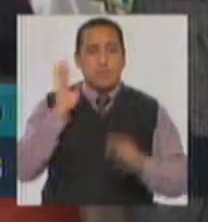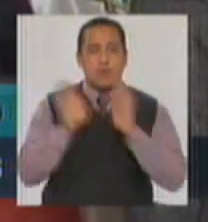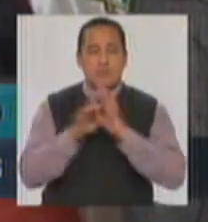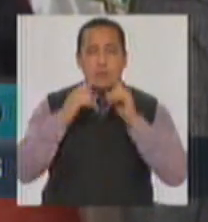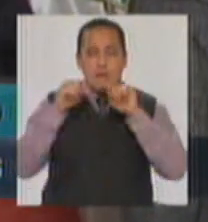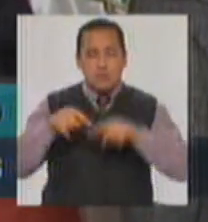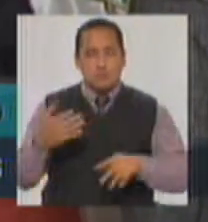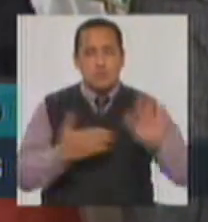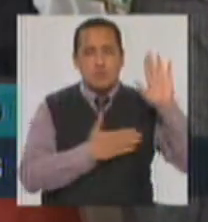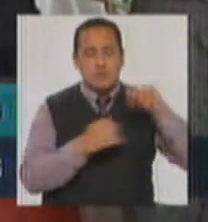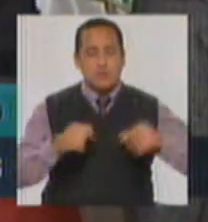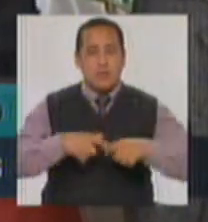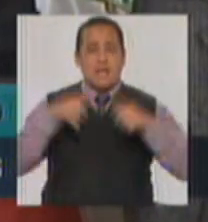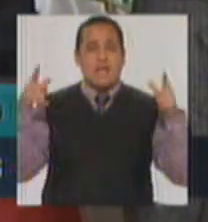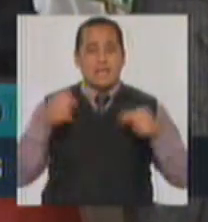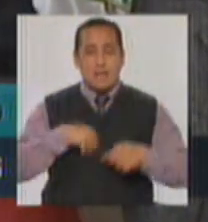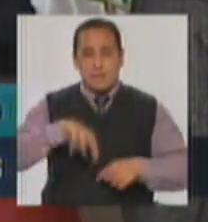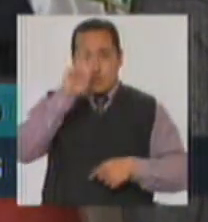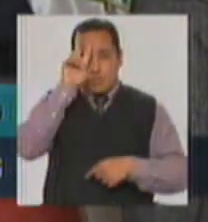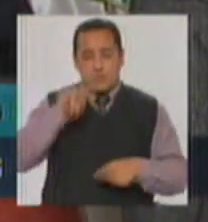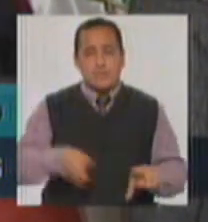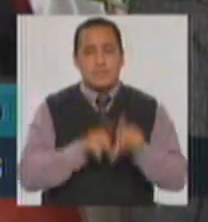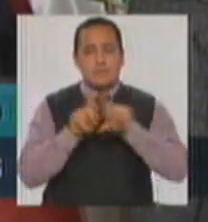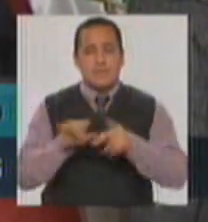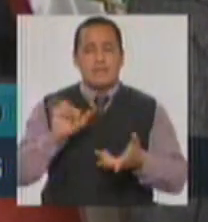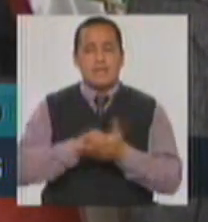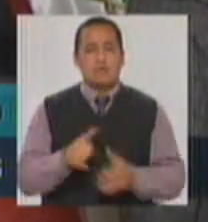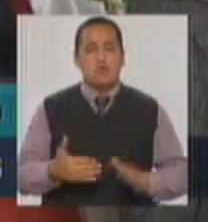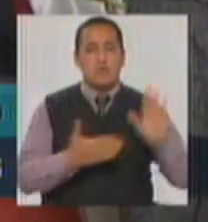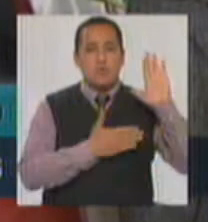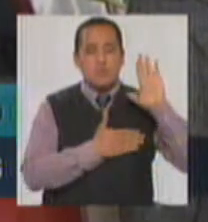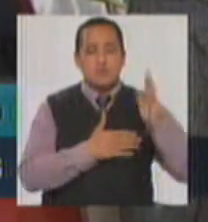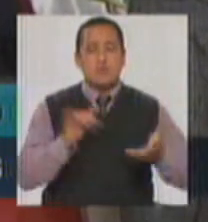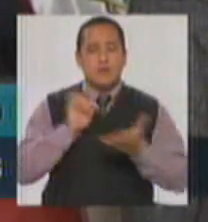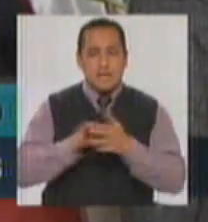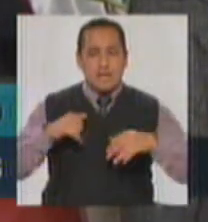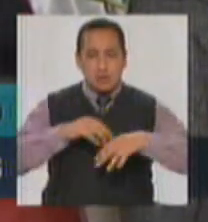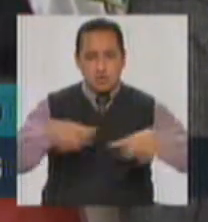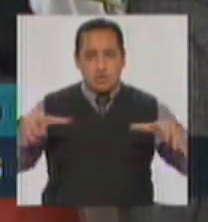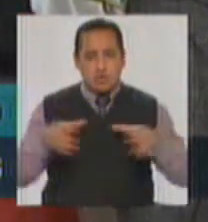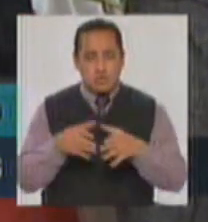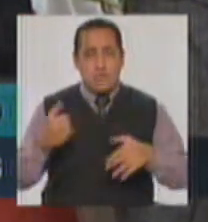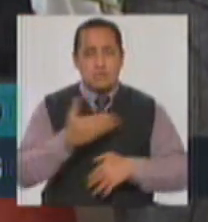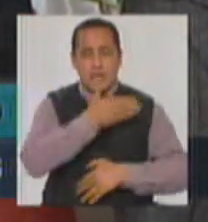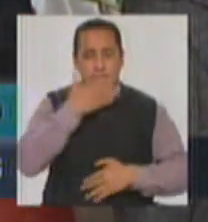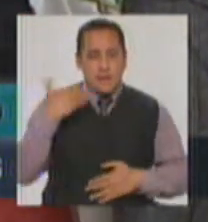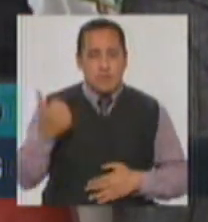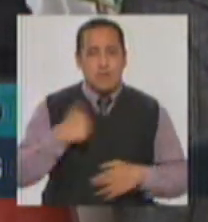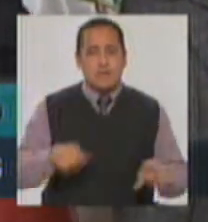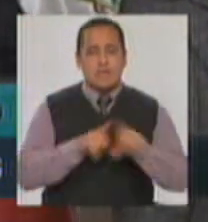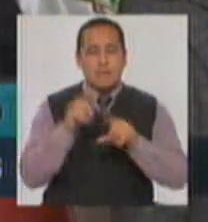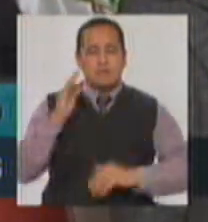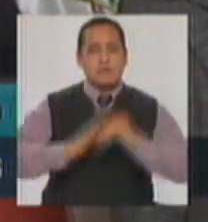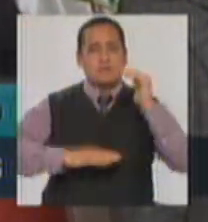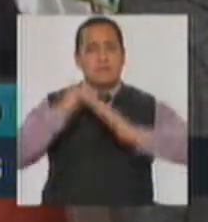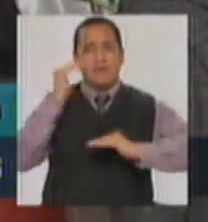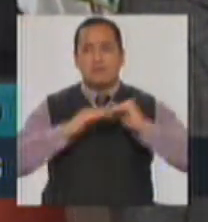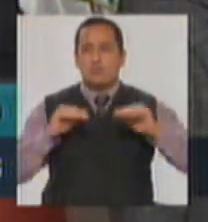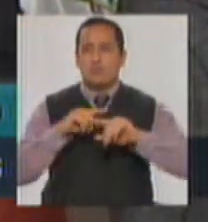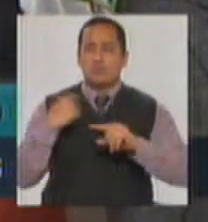este es un compromiso grande para el país y que es un compromiso en el cual vamos a mejorar nuestra